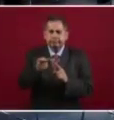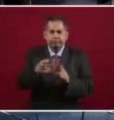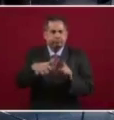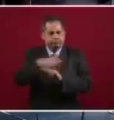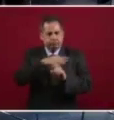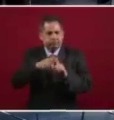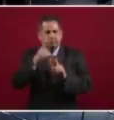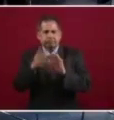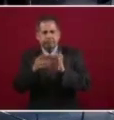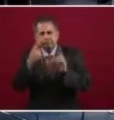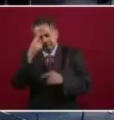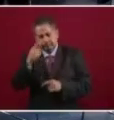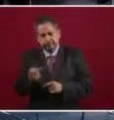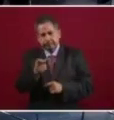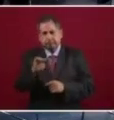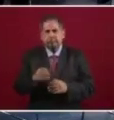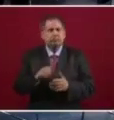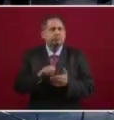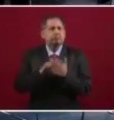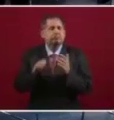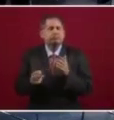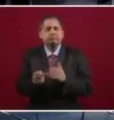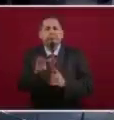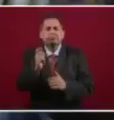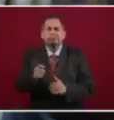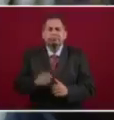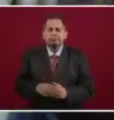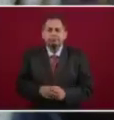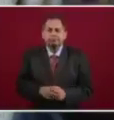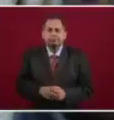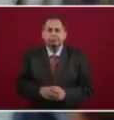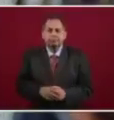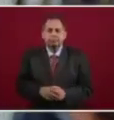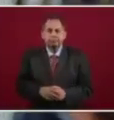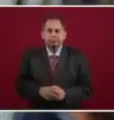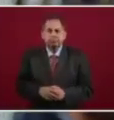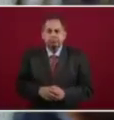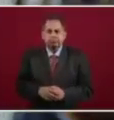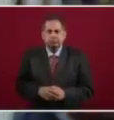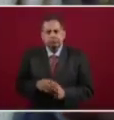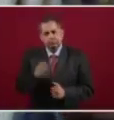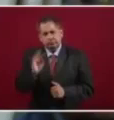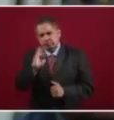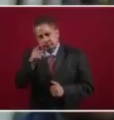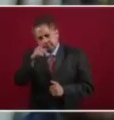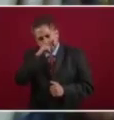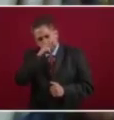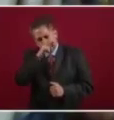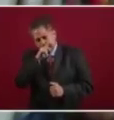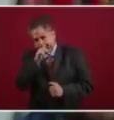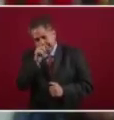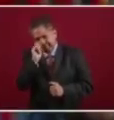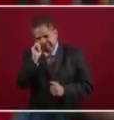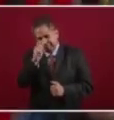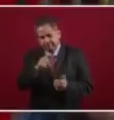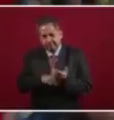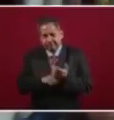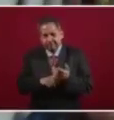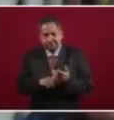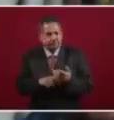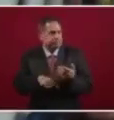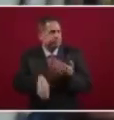es para una pregunta, ¿no le preocupa, señor presidente, los